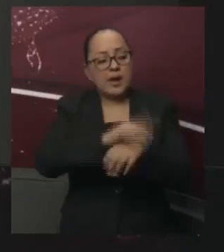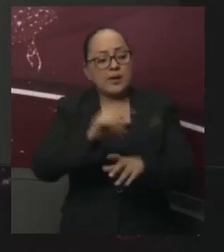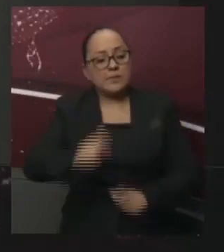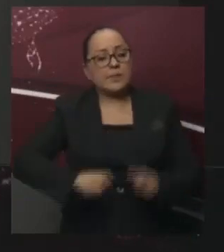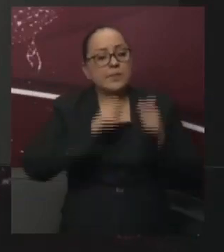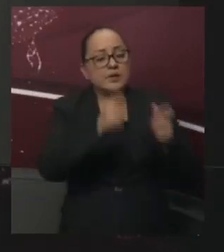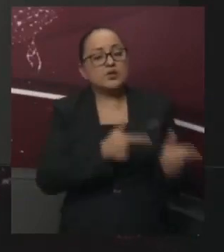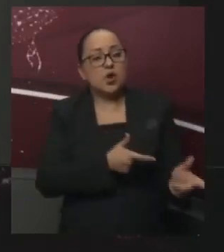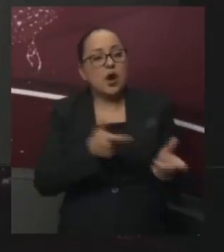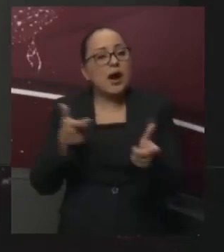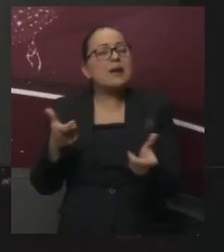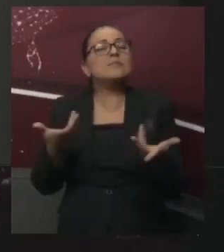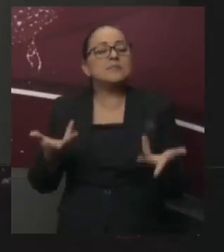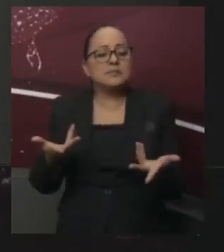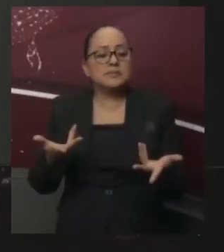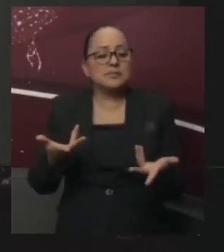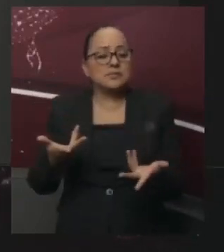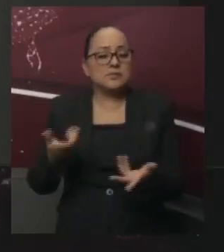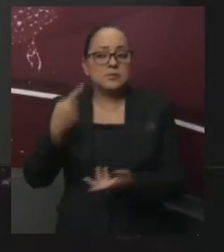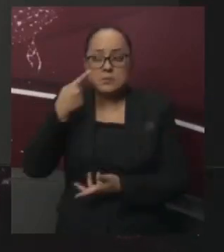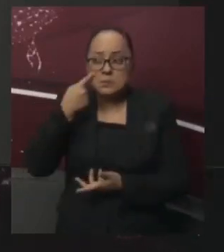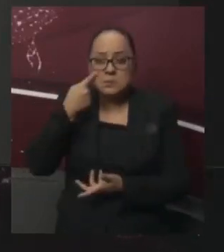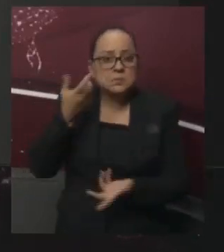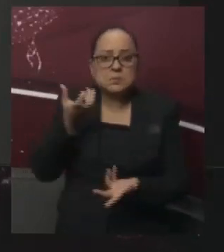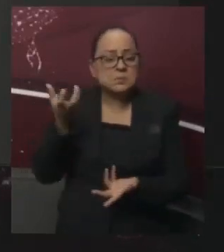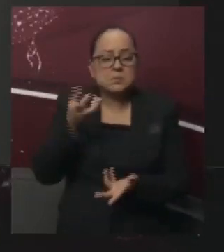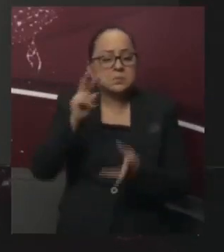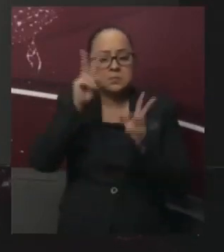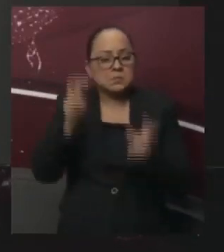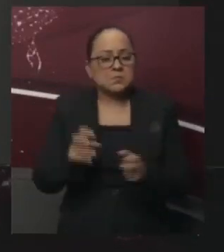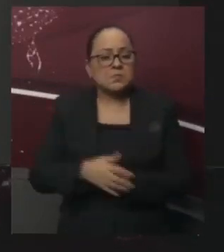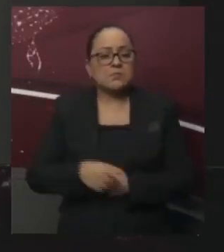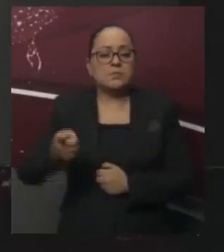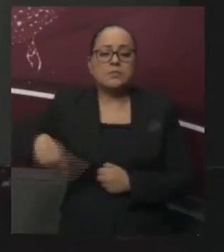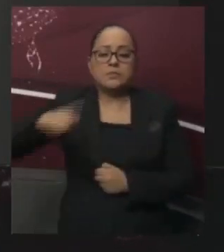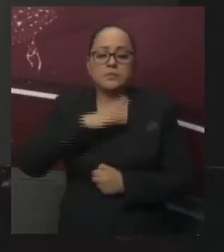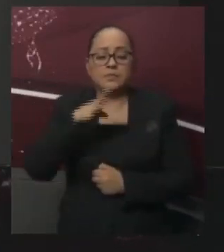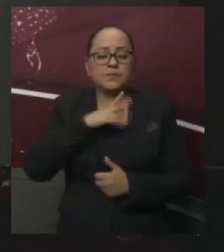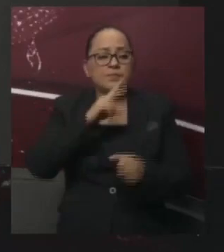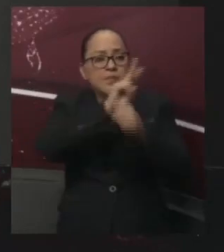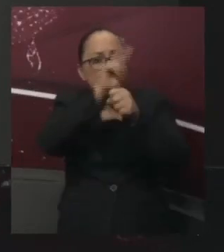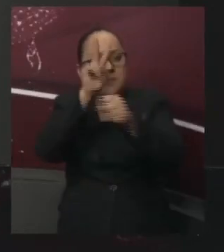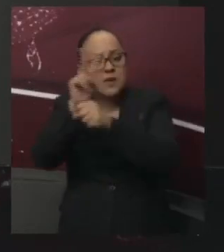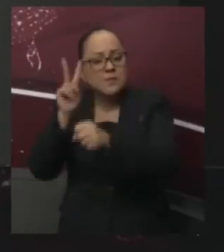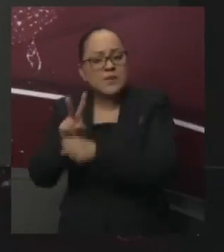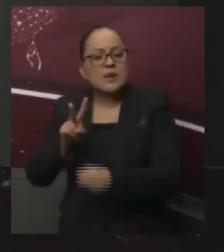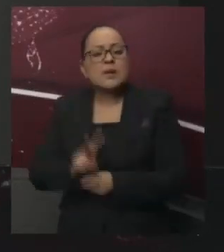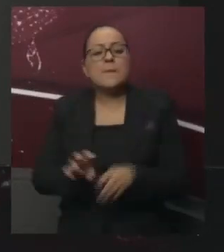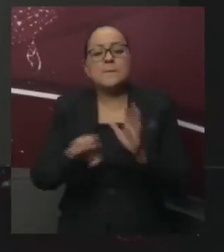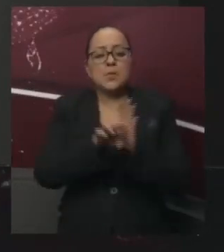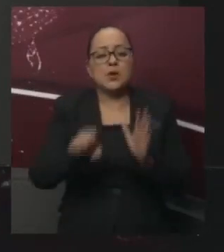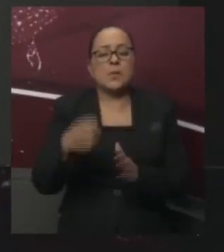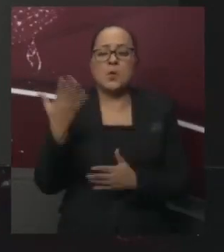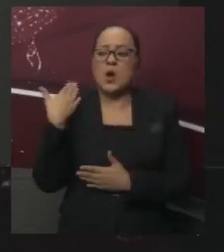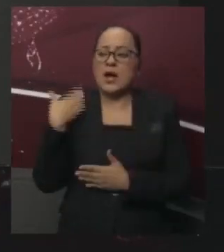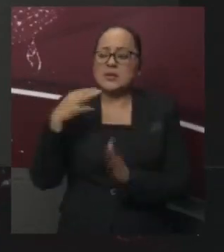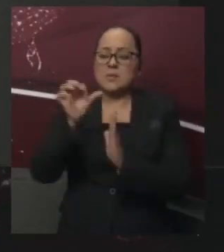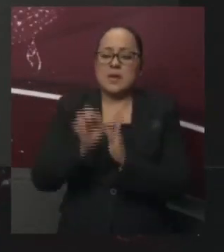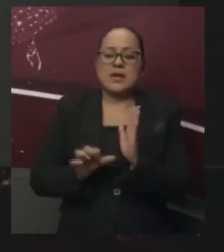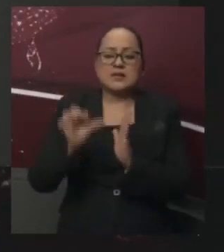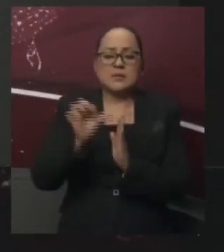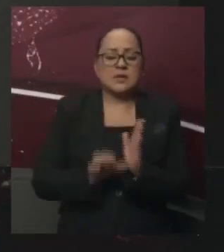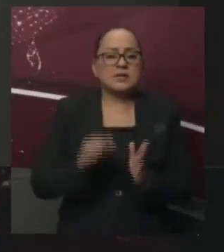te lo voy a identificar, eso nadie habla en la actual. Así es. El vigilantismo. Yo observo que en los últimos meses hay